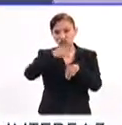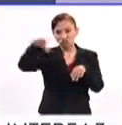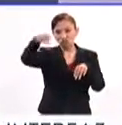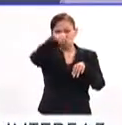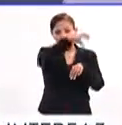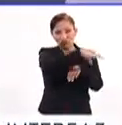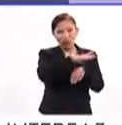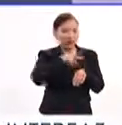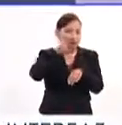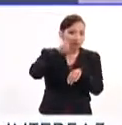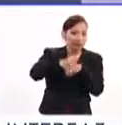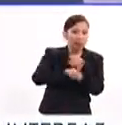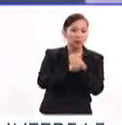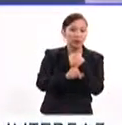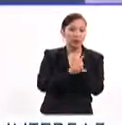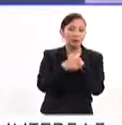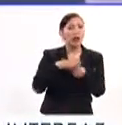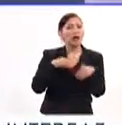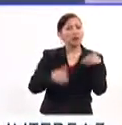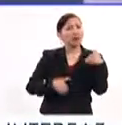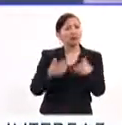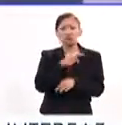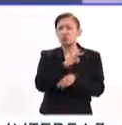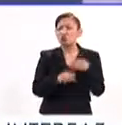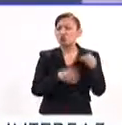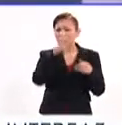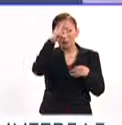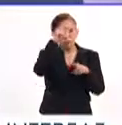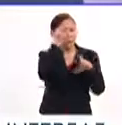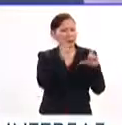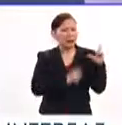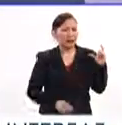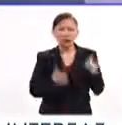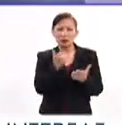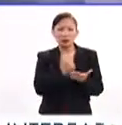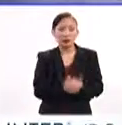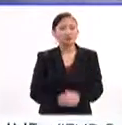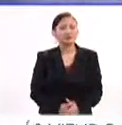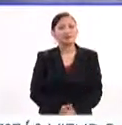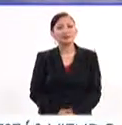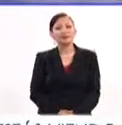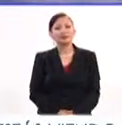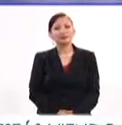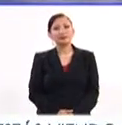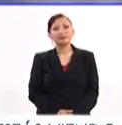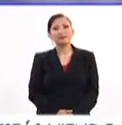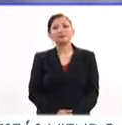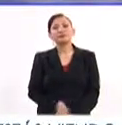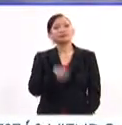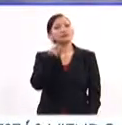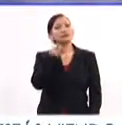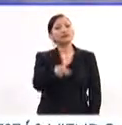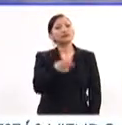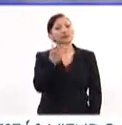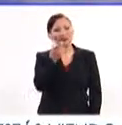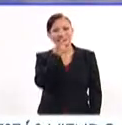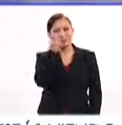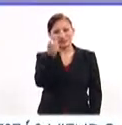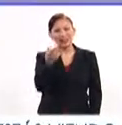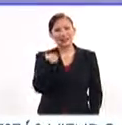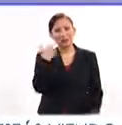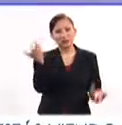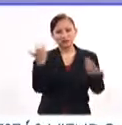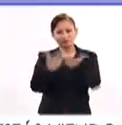que están en crisis, pues tenemos teatros en todo el país y en toda la ciudad. ¿Qué le dirías? Estábamos hablando de la